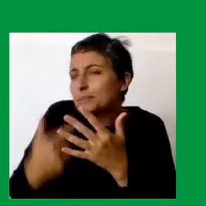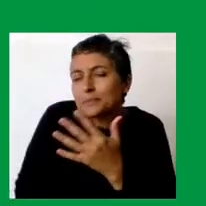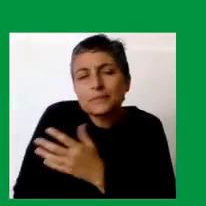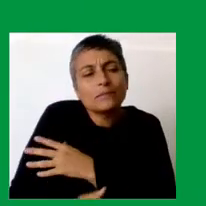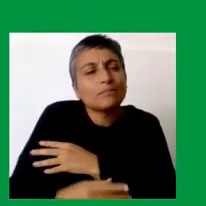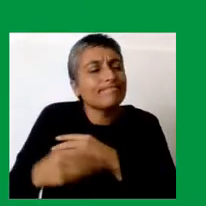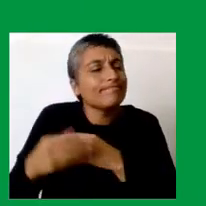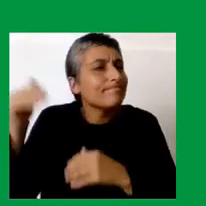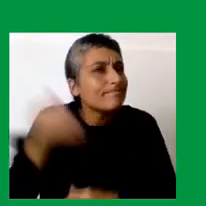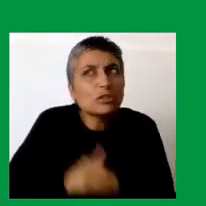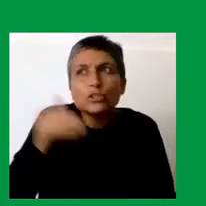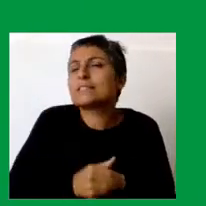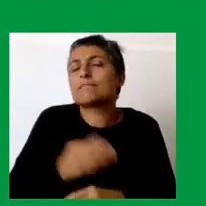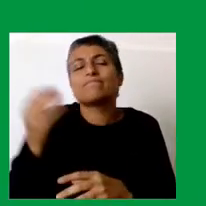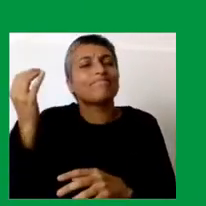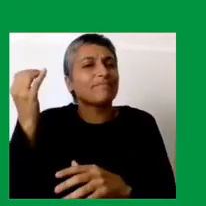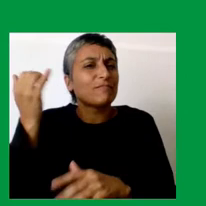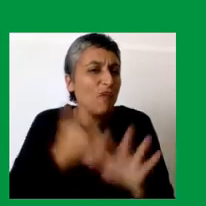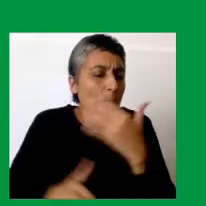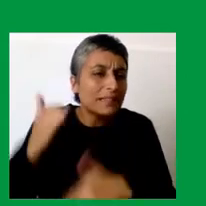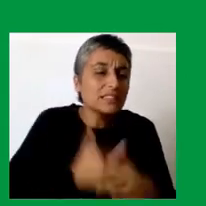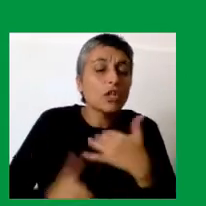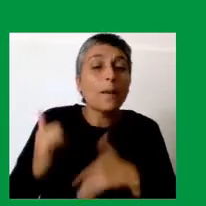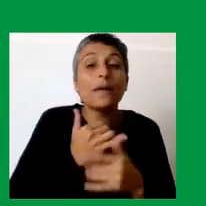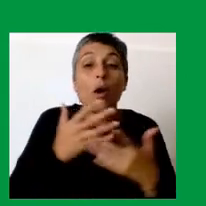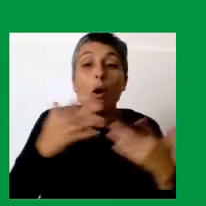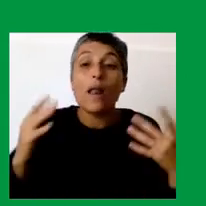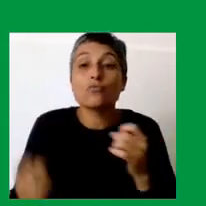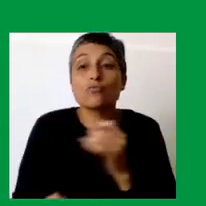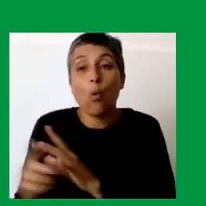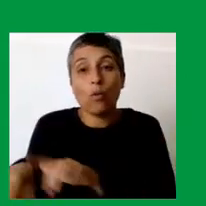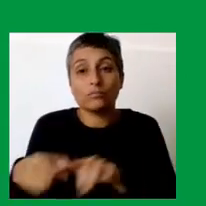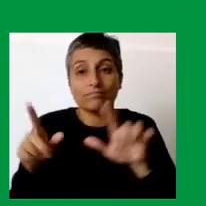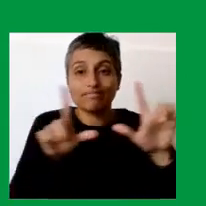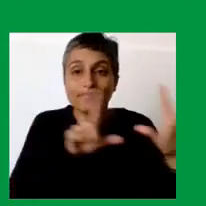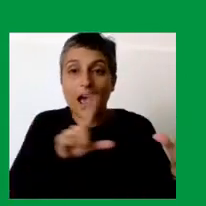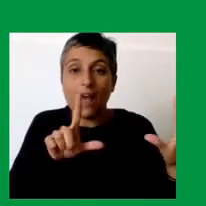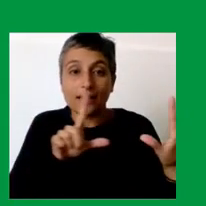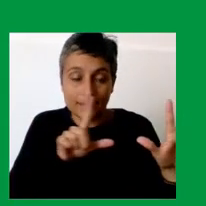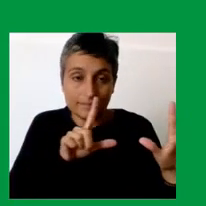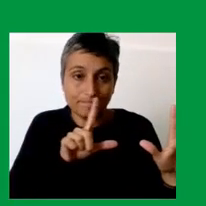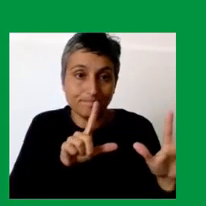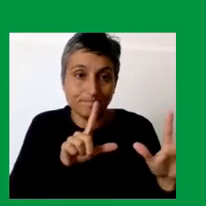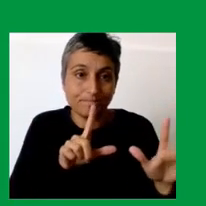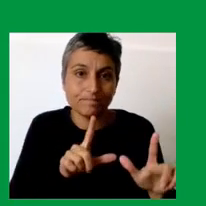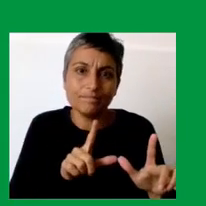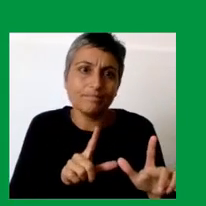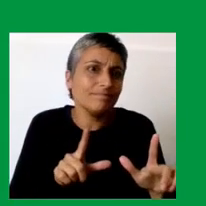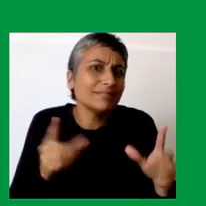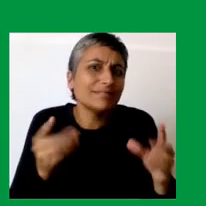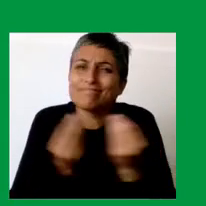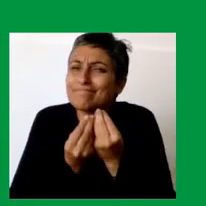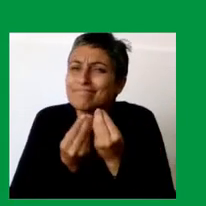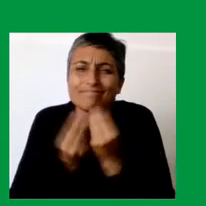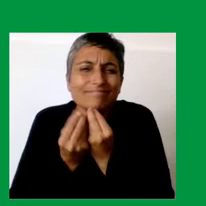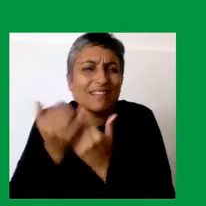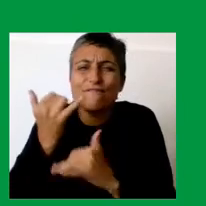de información, y ahora voy a pasar a otra imagen que tiene que ver con esto, unos volúmenes de